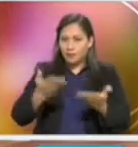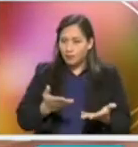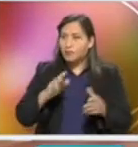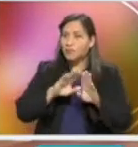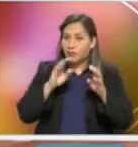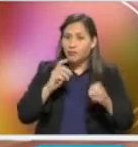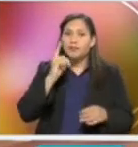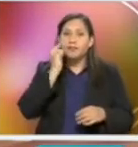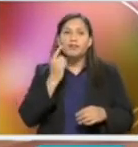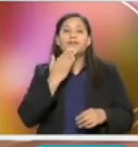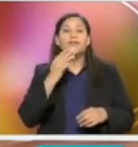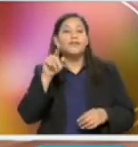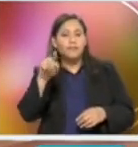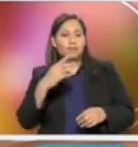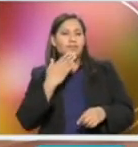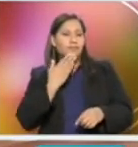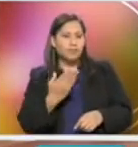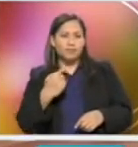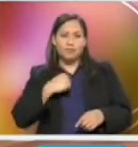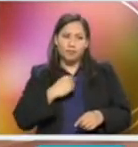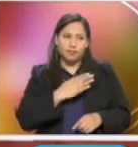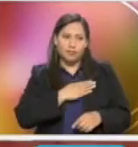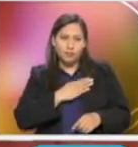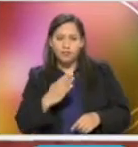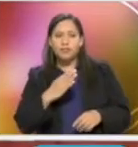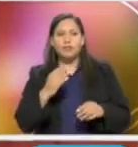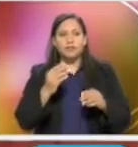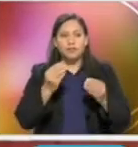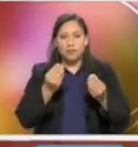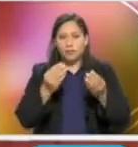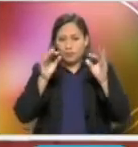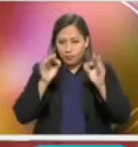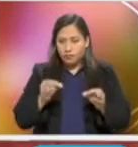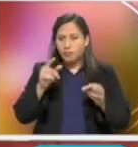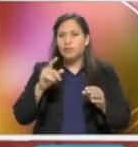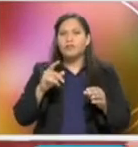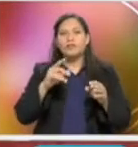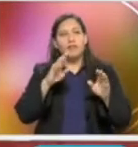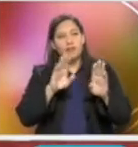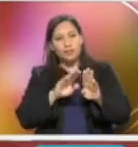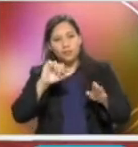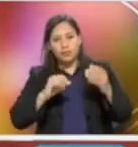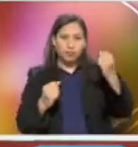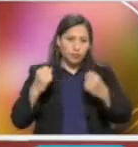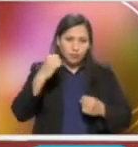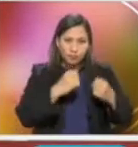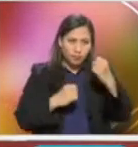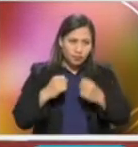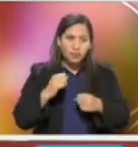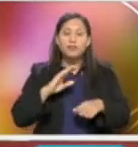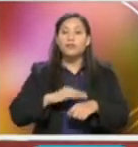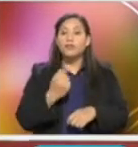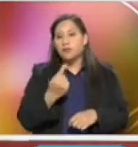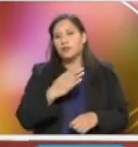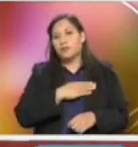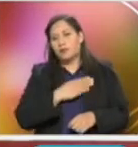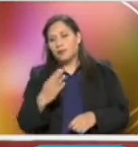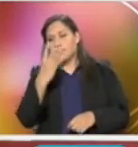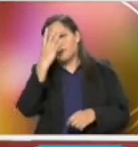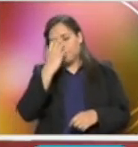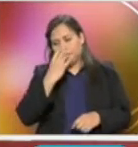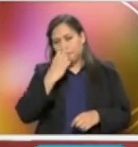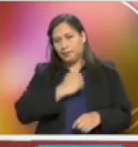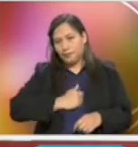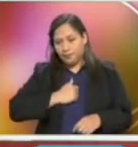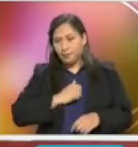Quique? Bien, ¿y tú? Pues bien, yo, bueno, muy apropiado que vengamos después de la rutina de box el día de hoy. Mira. Pues porque, bueno, pues